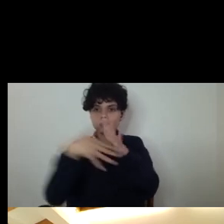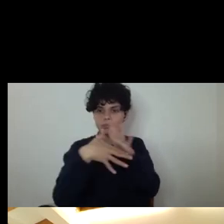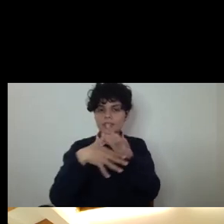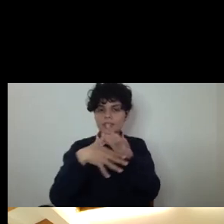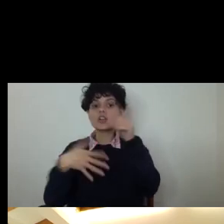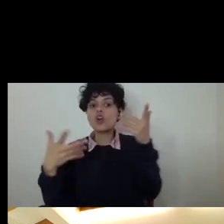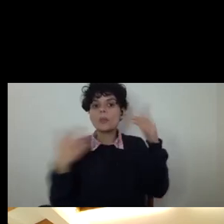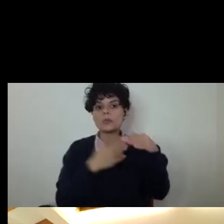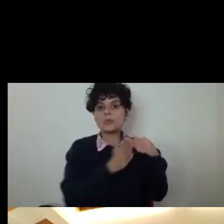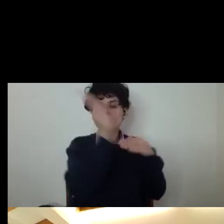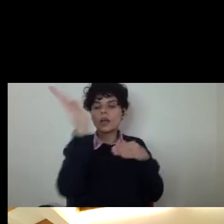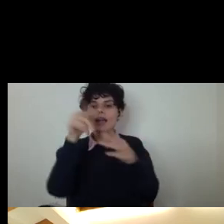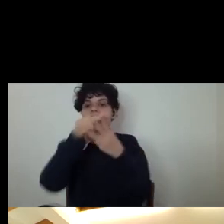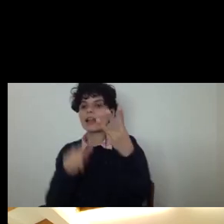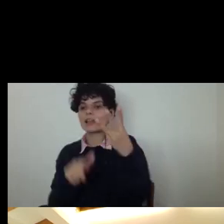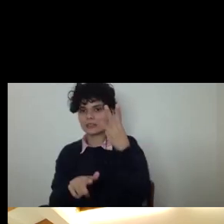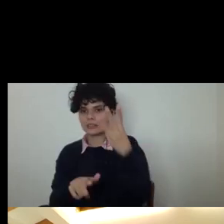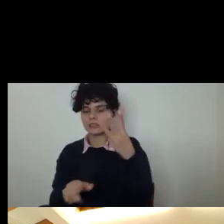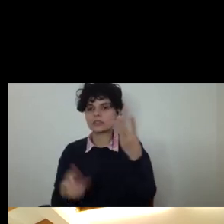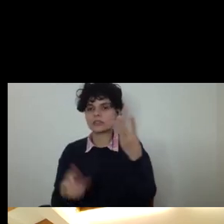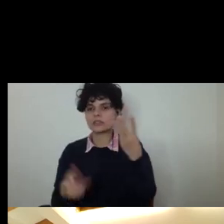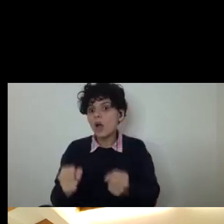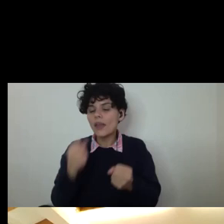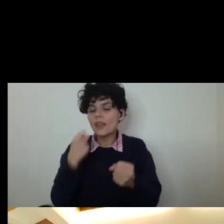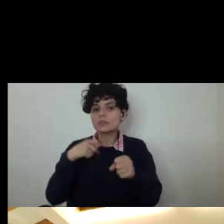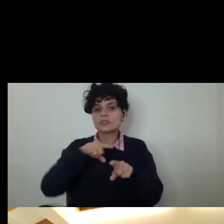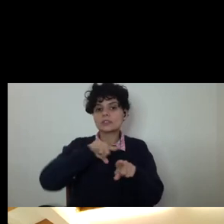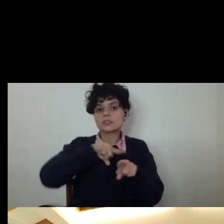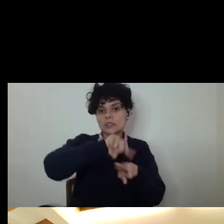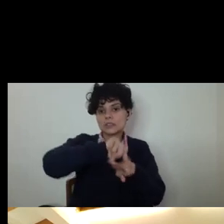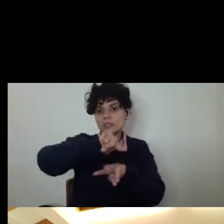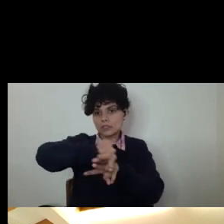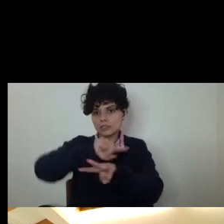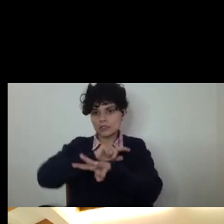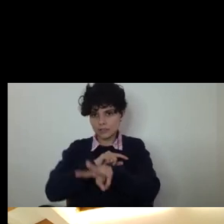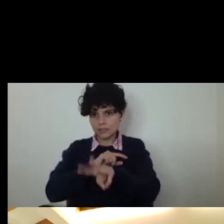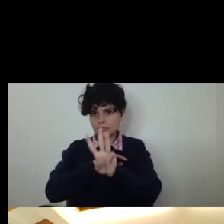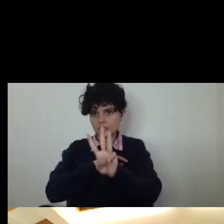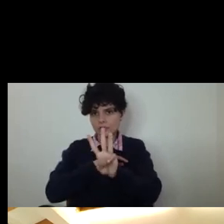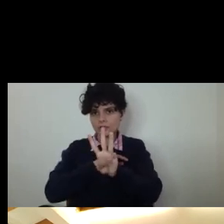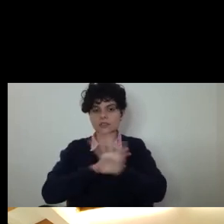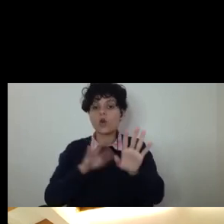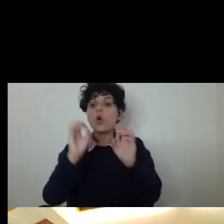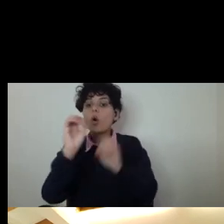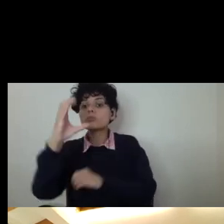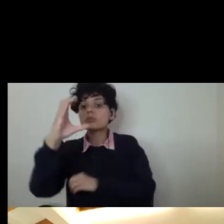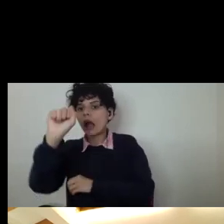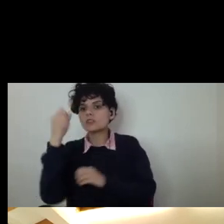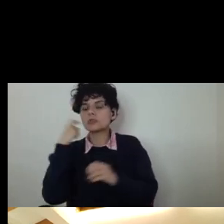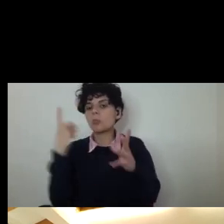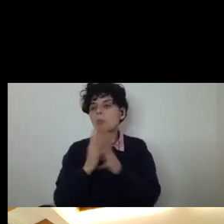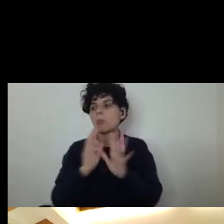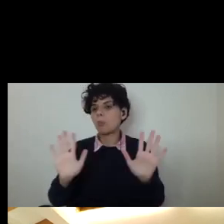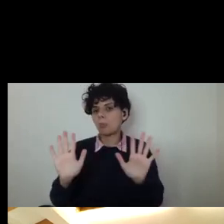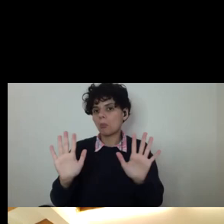distintas formas, y nada más que de estas tres. O prácticamente no respondían al aumento de calcio, por lo tanto serían los canales que